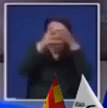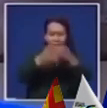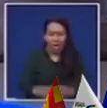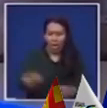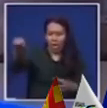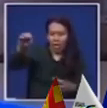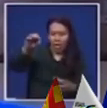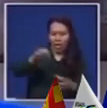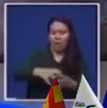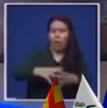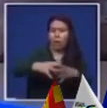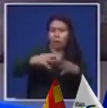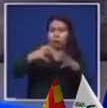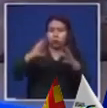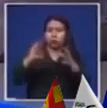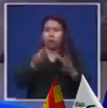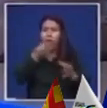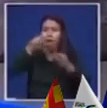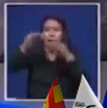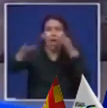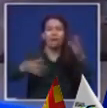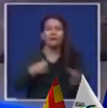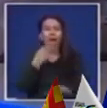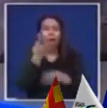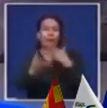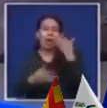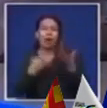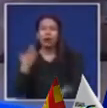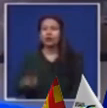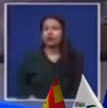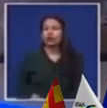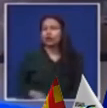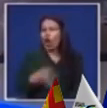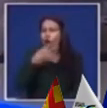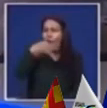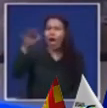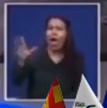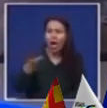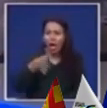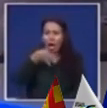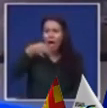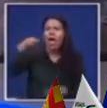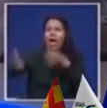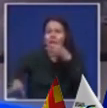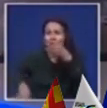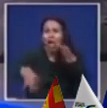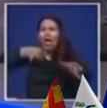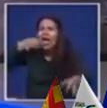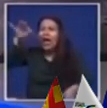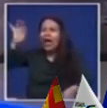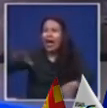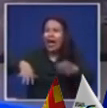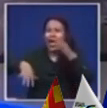ejemplo. Cuando usted normalmente habla y está hablando y dice foco o dice algo así, se ha visto que las gotitas